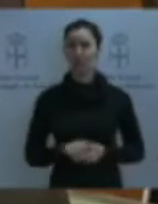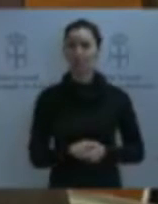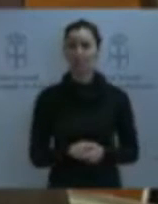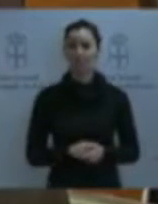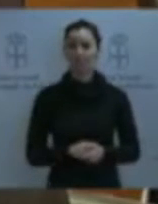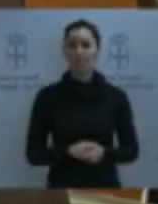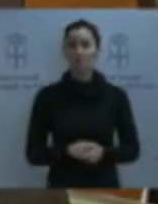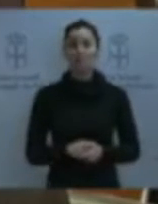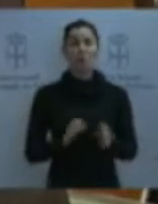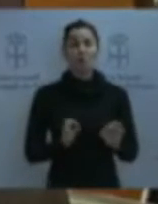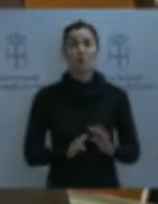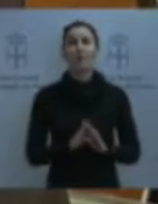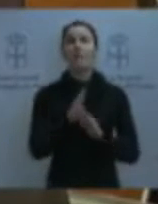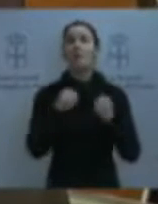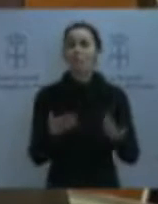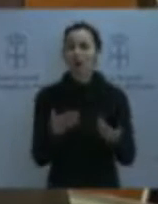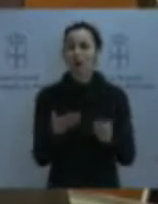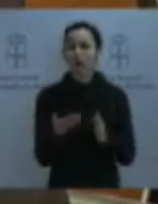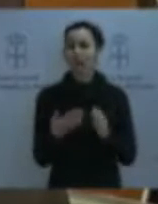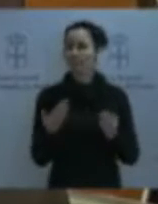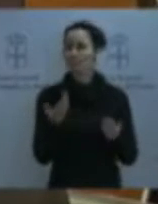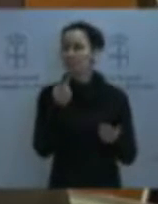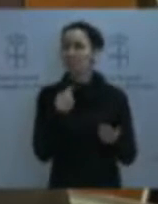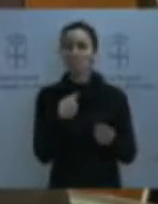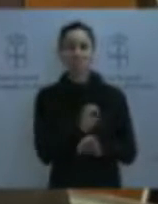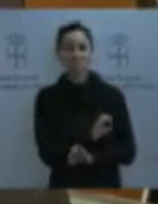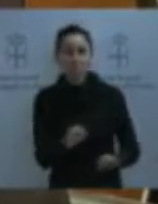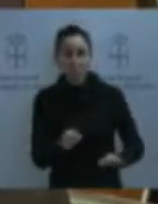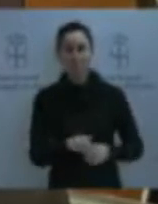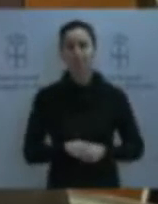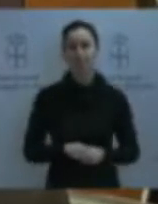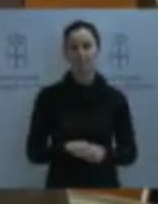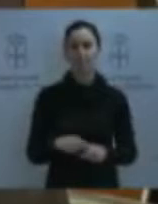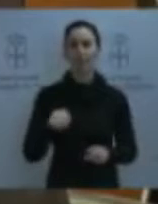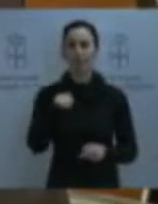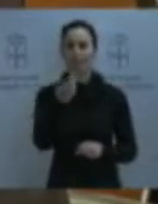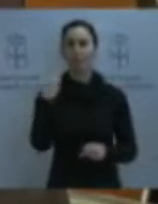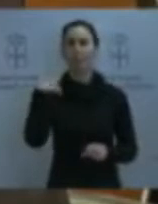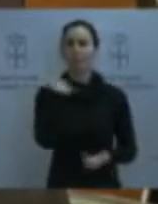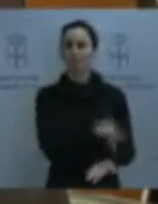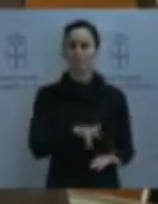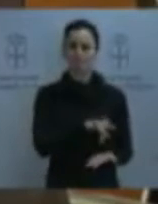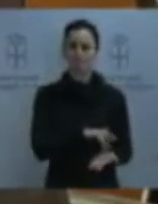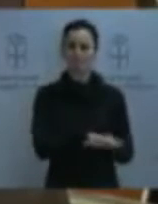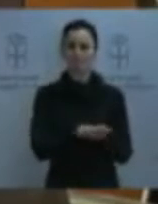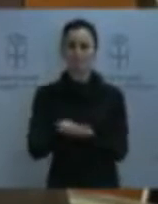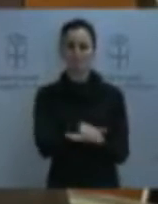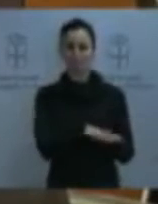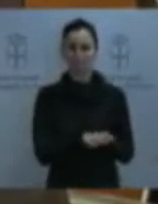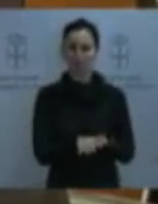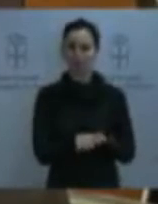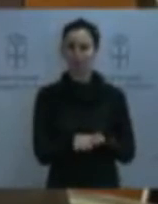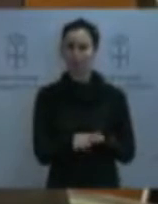conseguido. Yo se lo decía también en aquella ocasión. Ustedes hablan siempre de la industria como si la capacidad de acción del Gobierno fuera casi